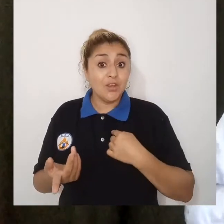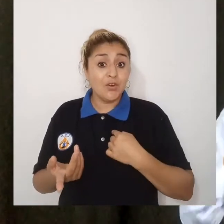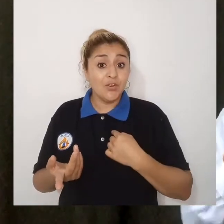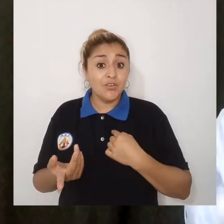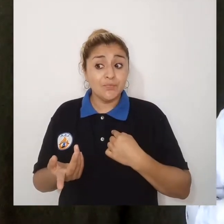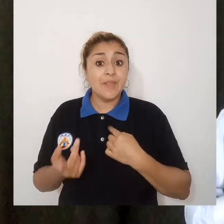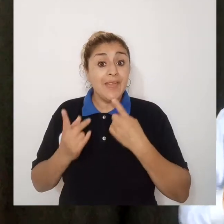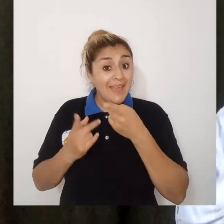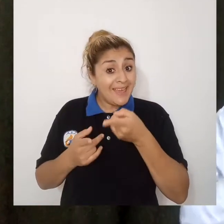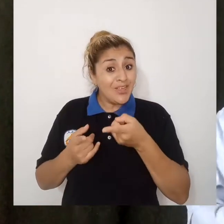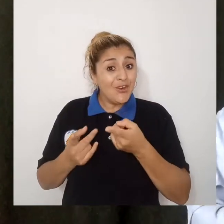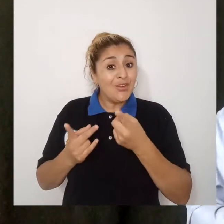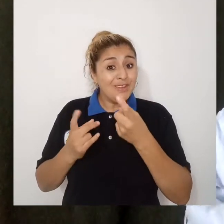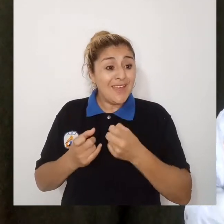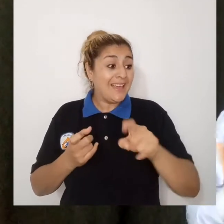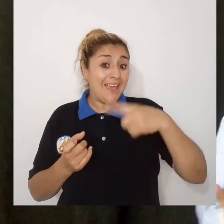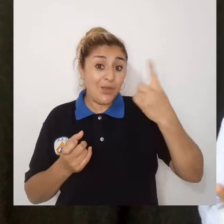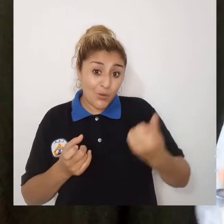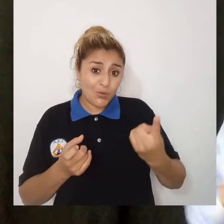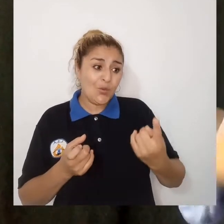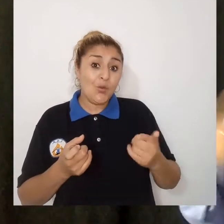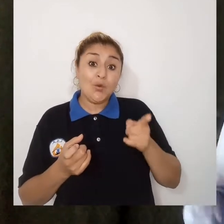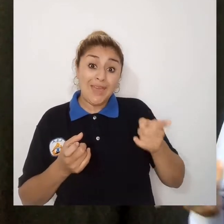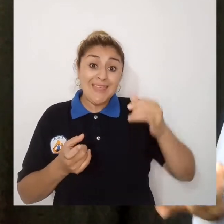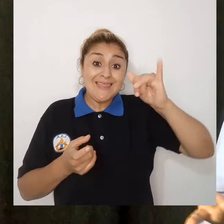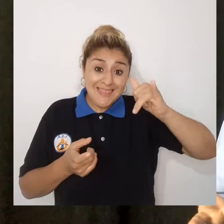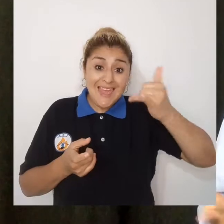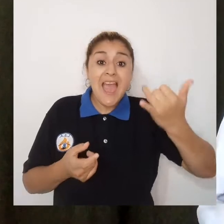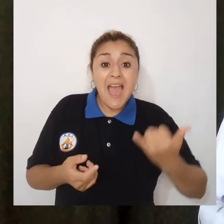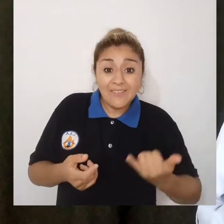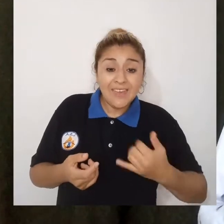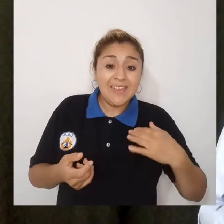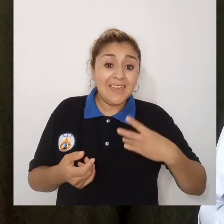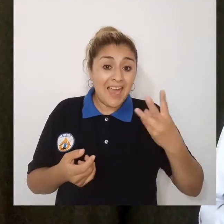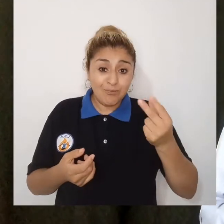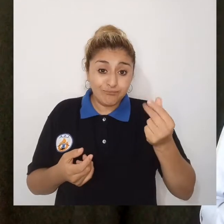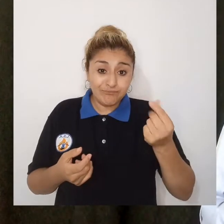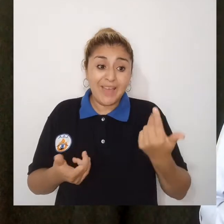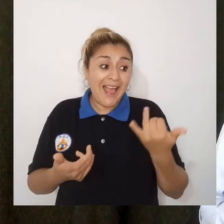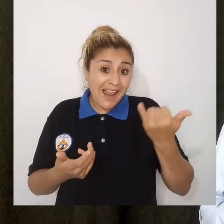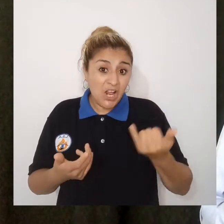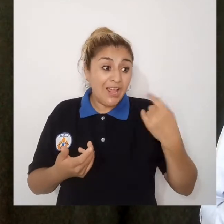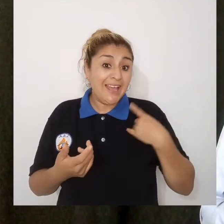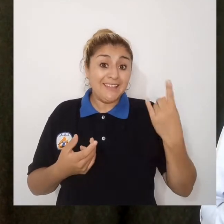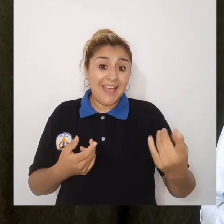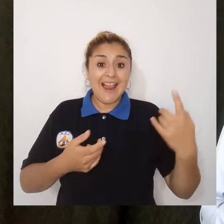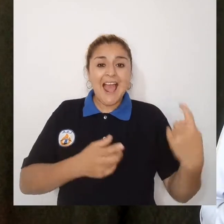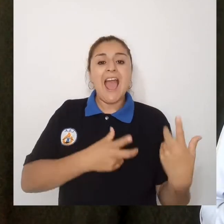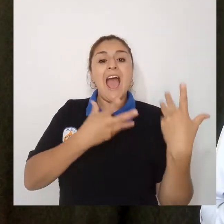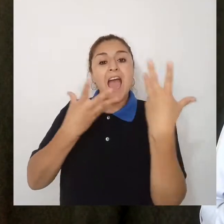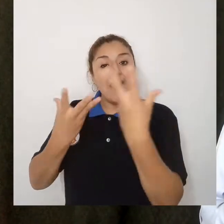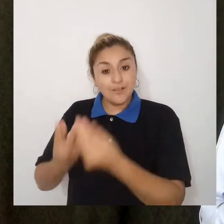aquellos que tenían propiedades pertenencias o cosas de valor requería